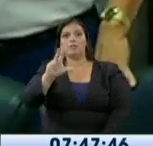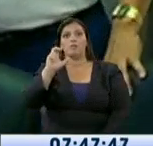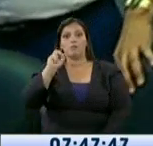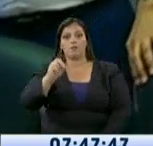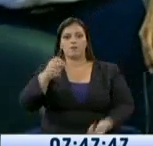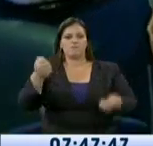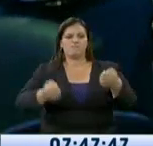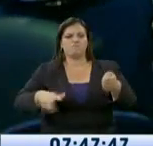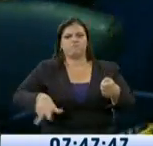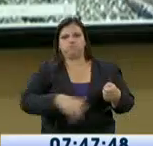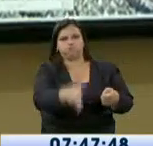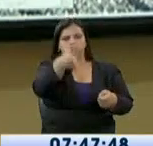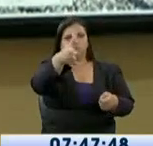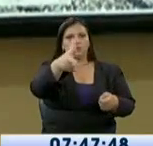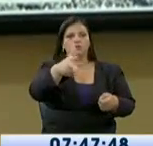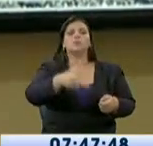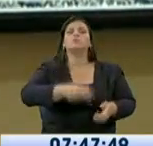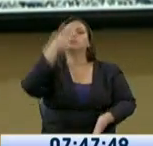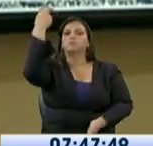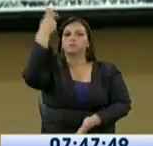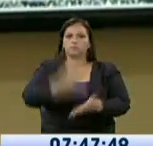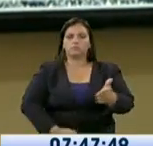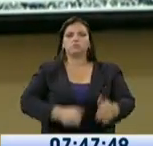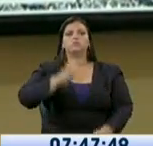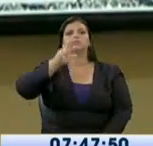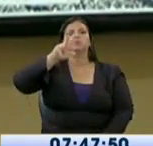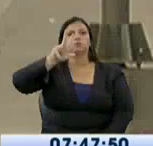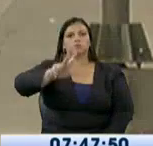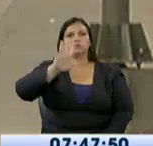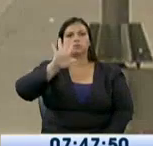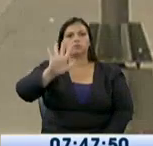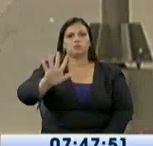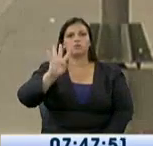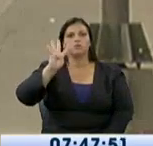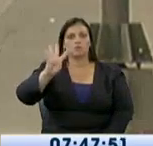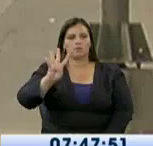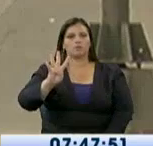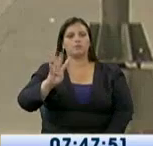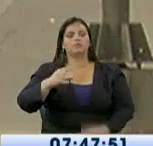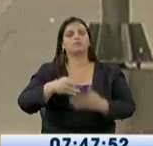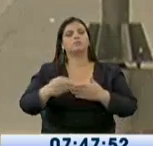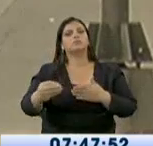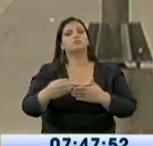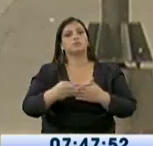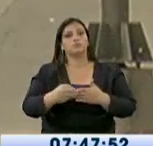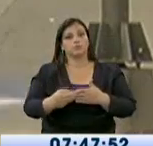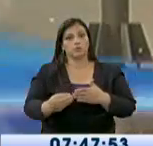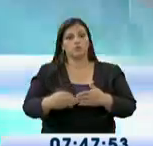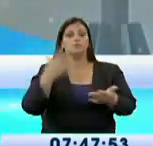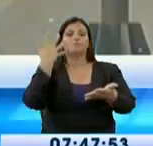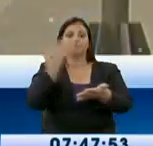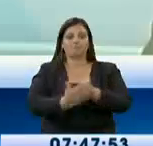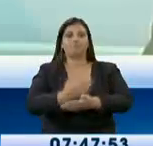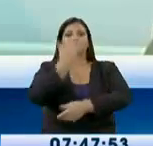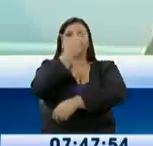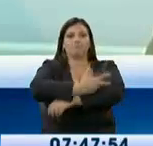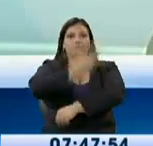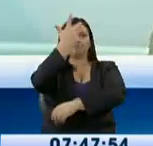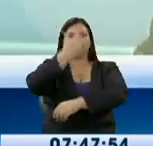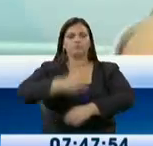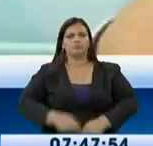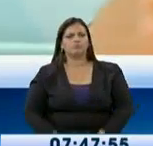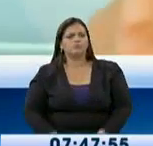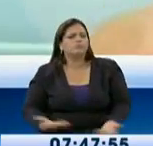de la ATM. Lo que se busca es que los conductores respeten las leyes viales para evitar catástrofes en las carreteras.